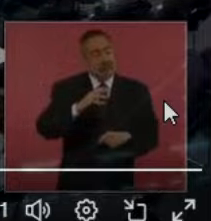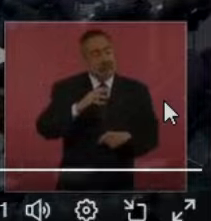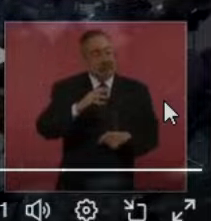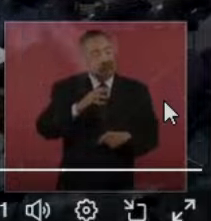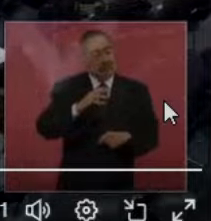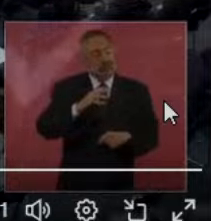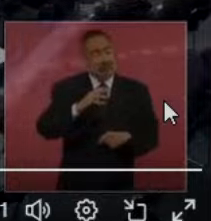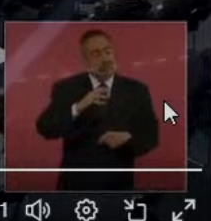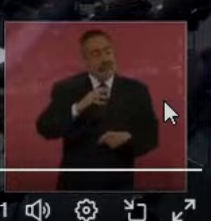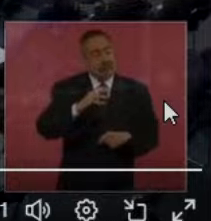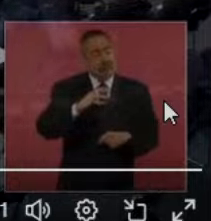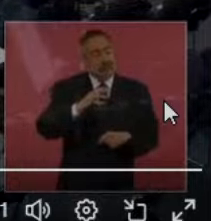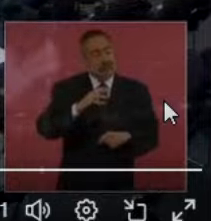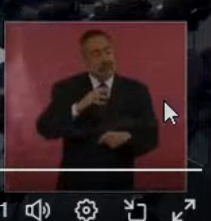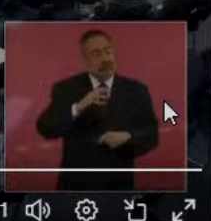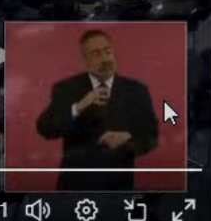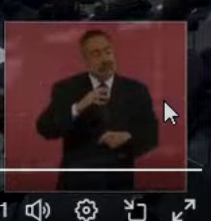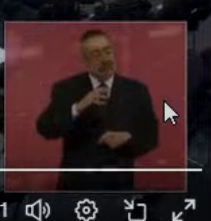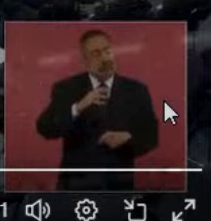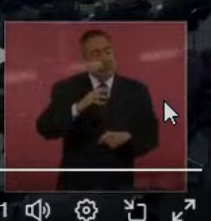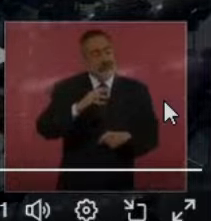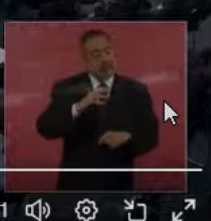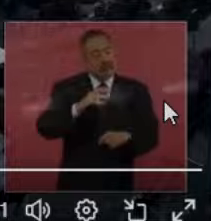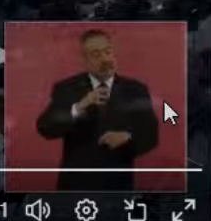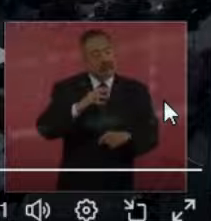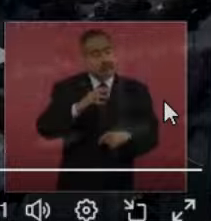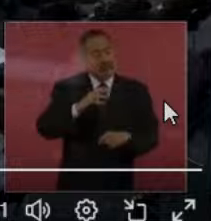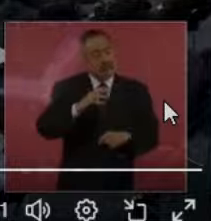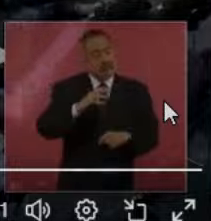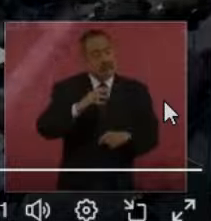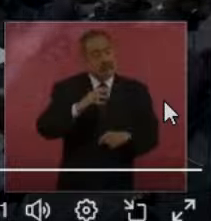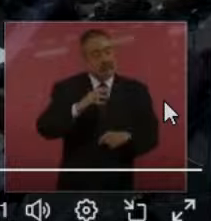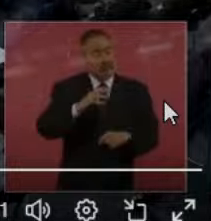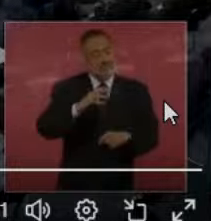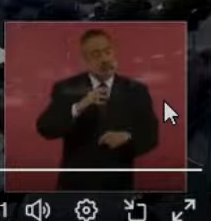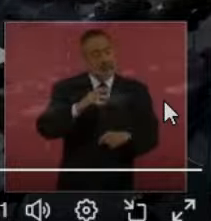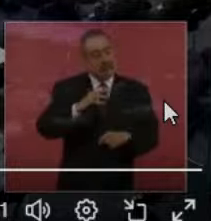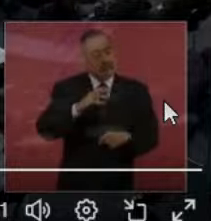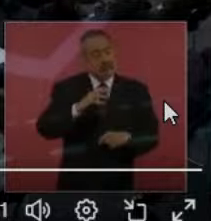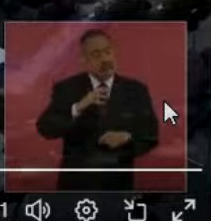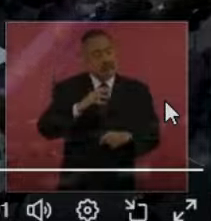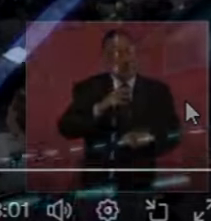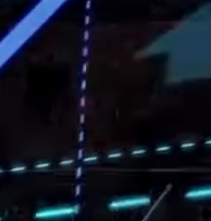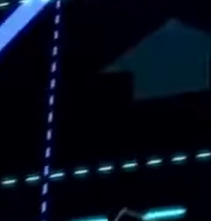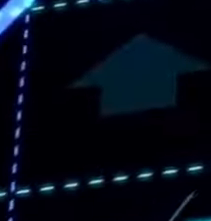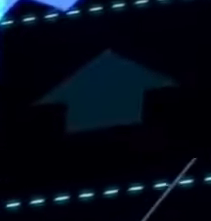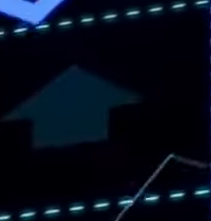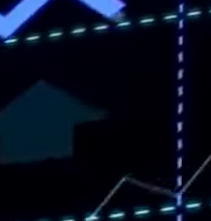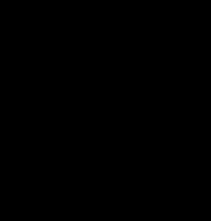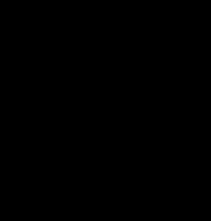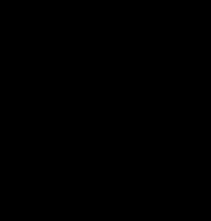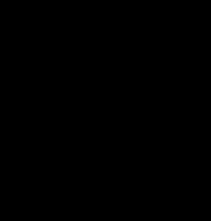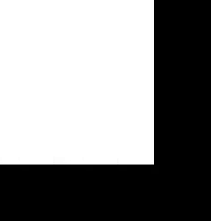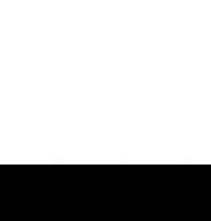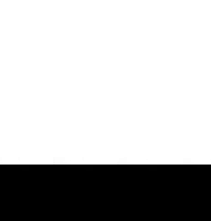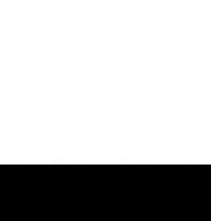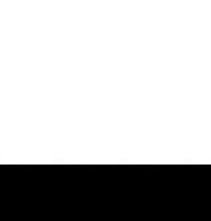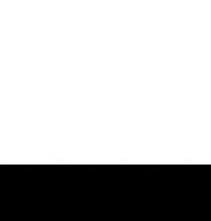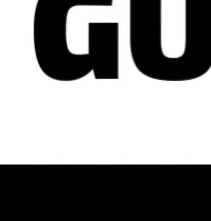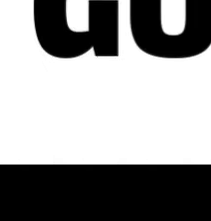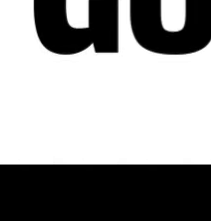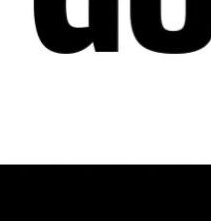partir de mayo jugosas pensiones dele me gusta al video comente y comparta para que todo el pueblo de México se entere